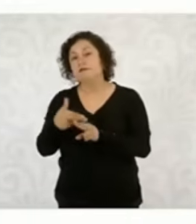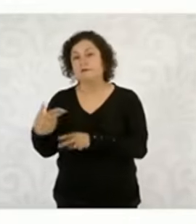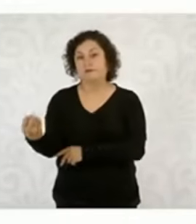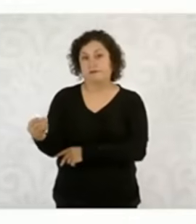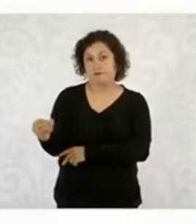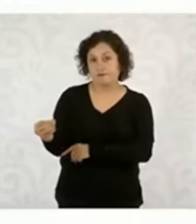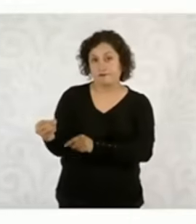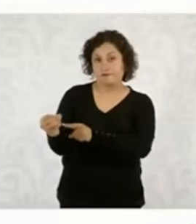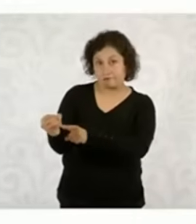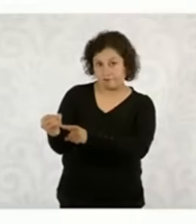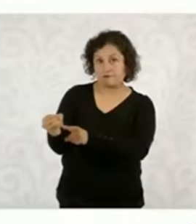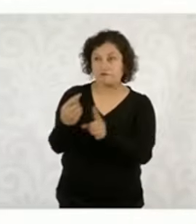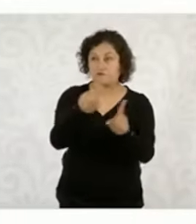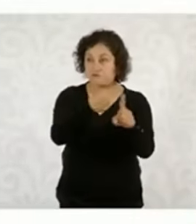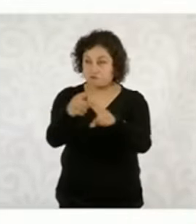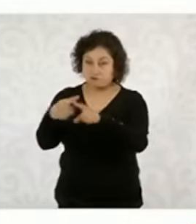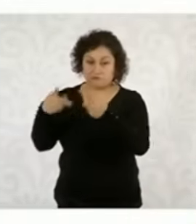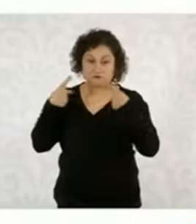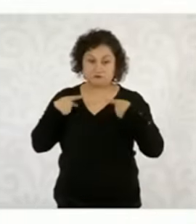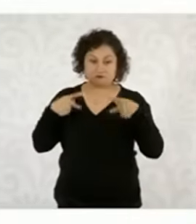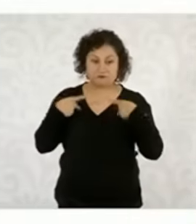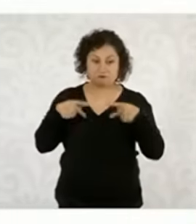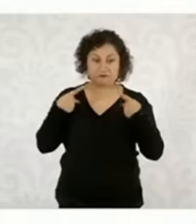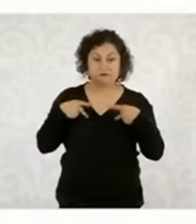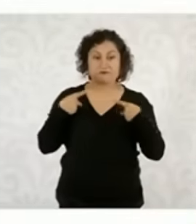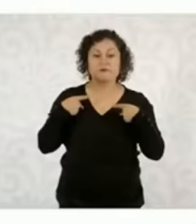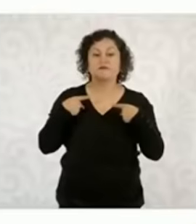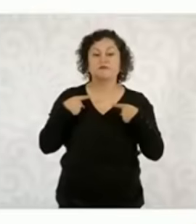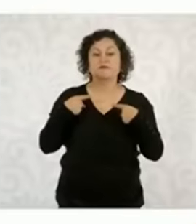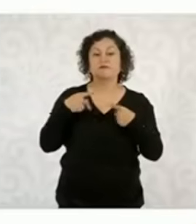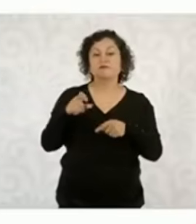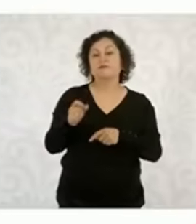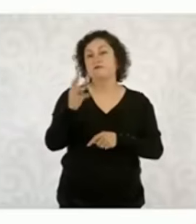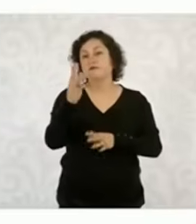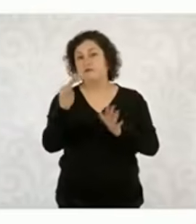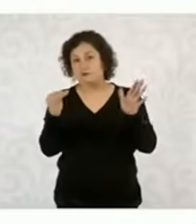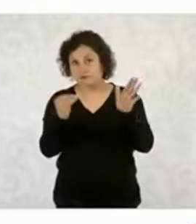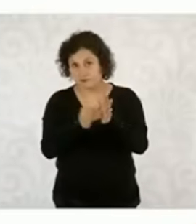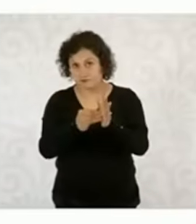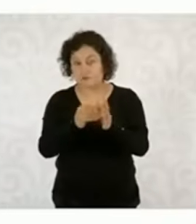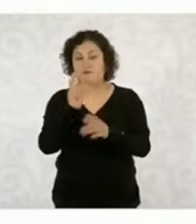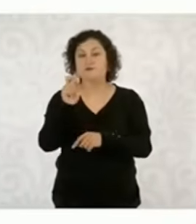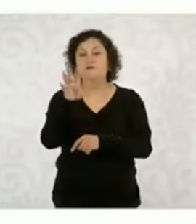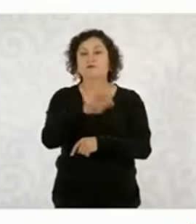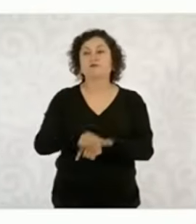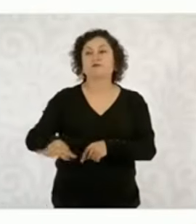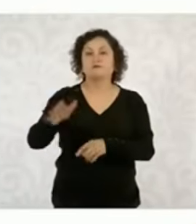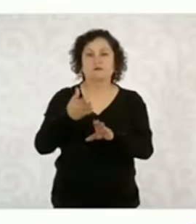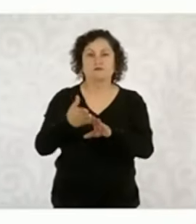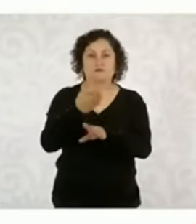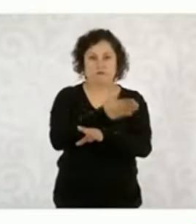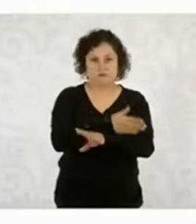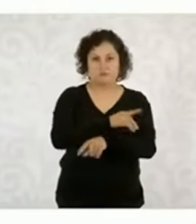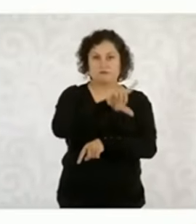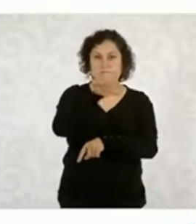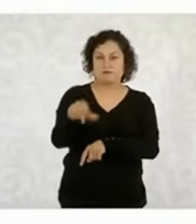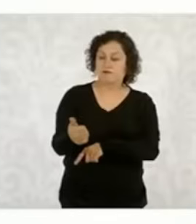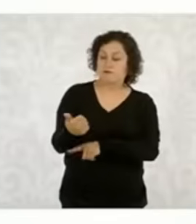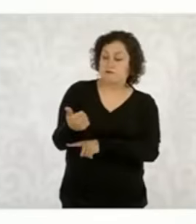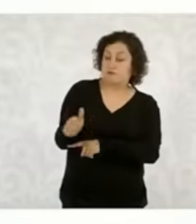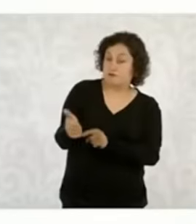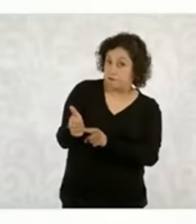24,047 personas solicitantes de los 62 PEDs ya quedarían consolidado. En agosto haríamos la